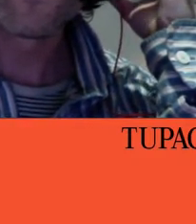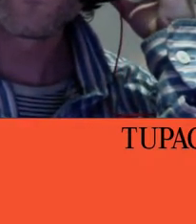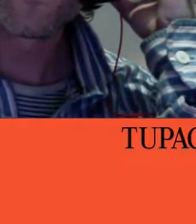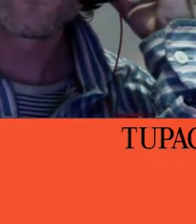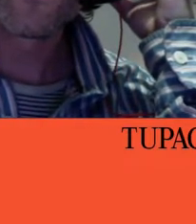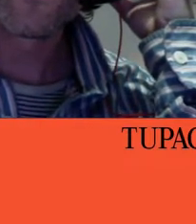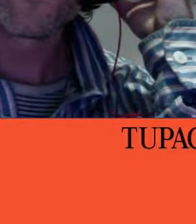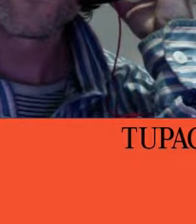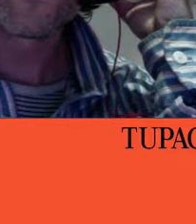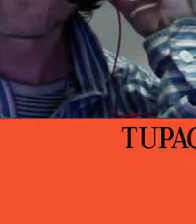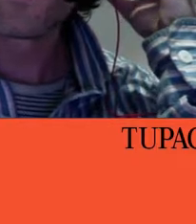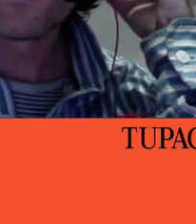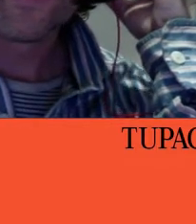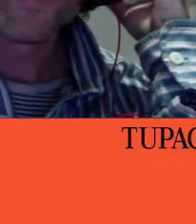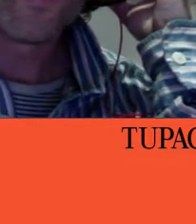y aprendiendo.